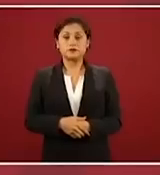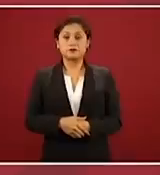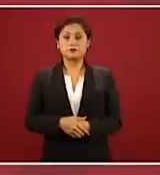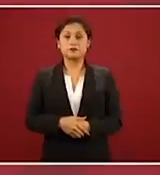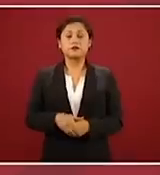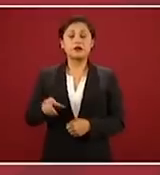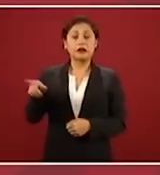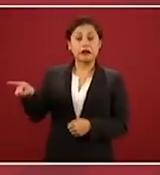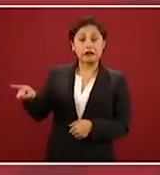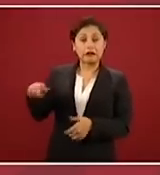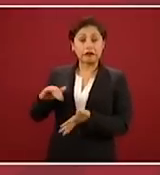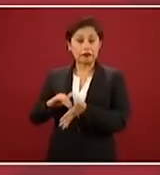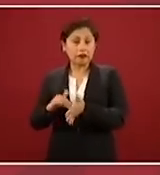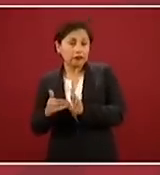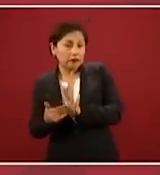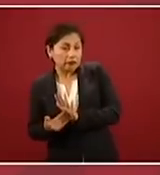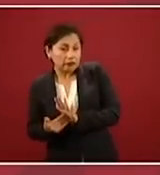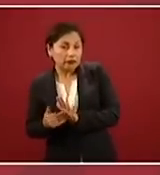no hay impunidad,